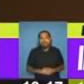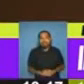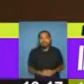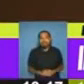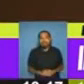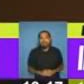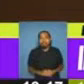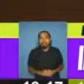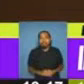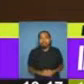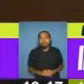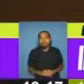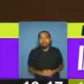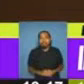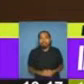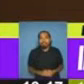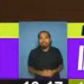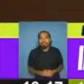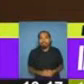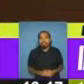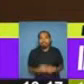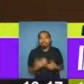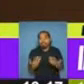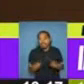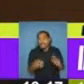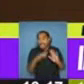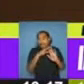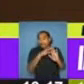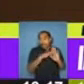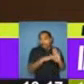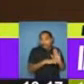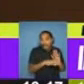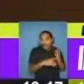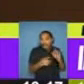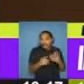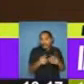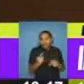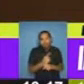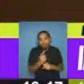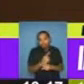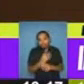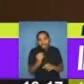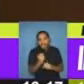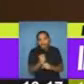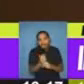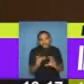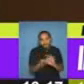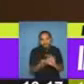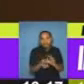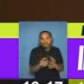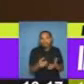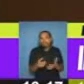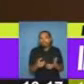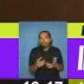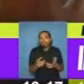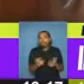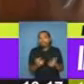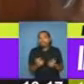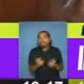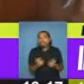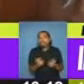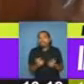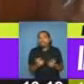Tabacalera con un con una lista y un programa No es cierto de trabajo conjunto en apoyo y creo que es la